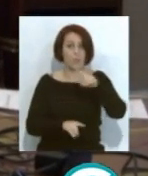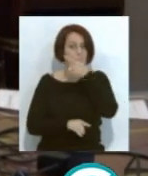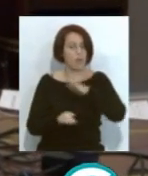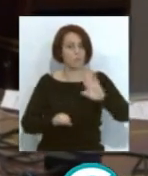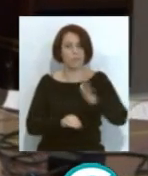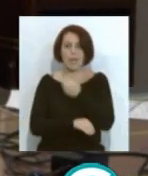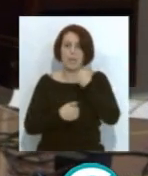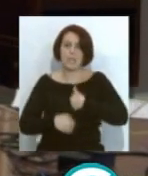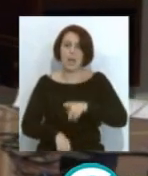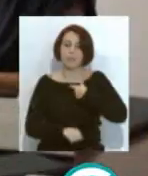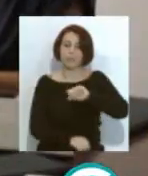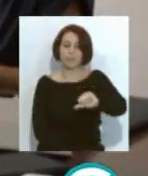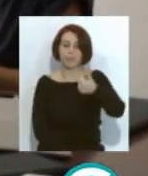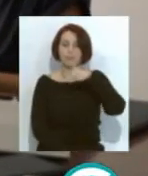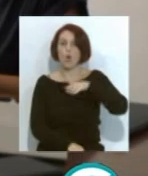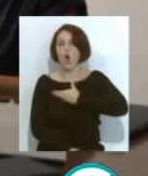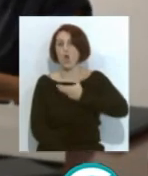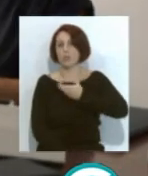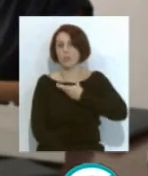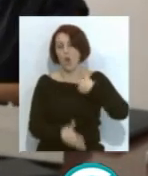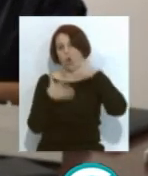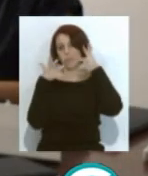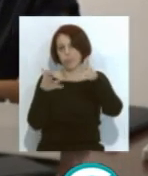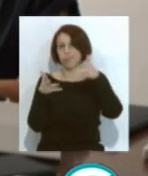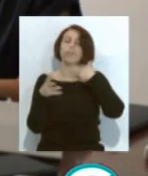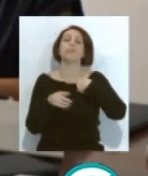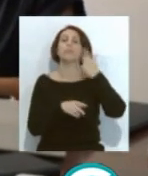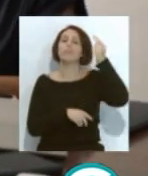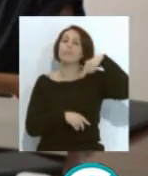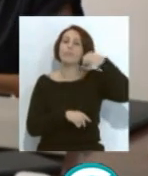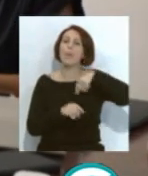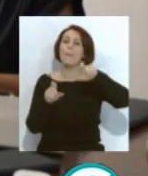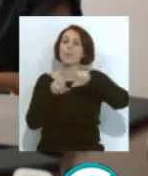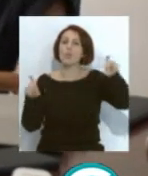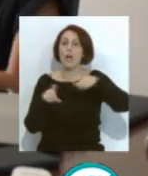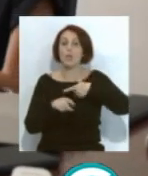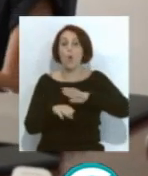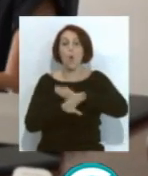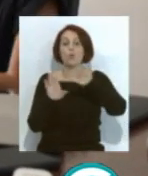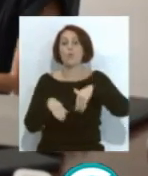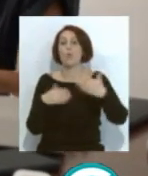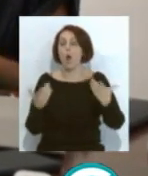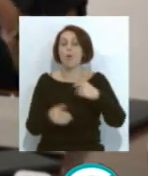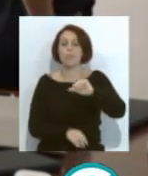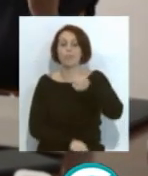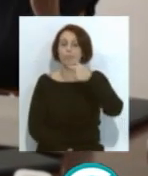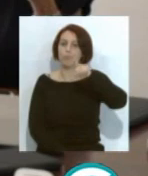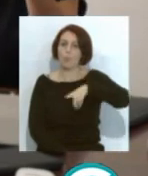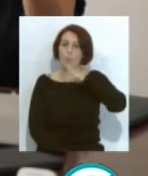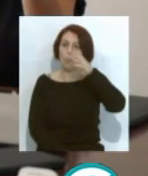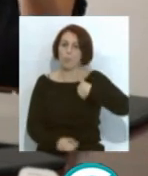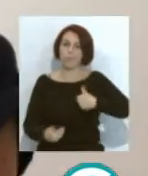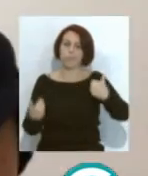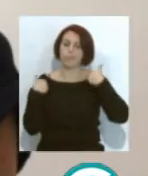preceptivo visto bueno del Consejo Rector del Patronato. Quedará solo un último trámite y es su aprobación también por